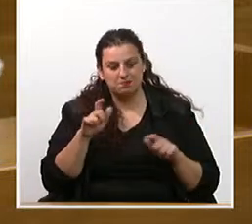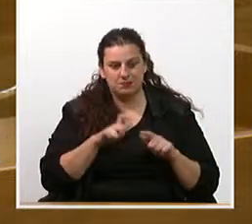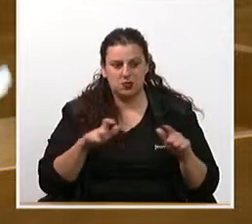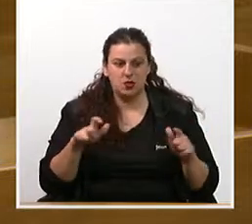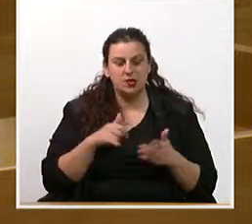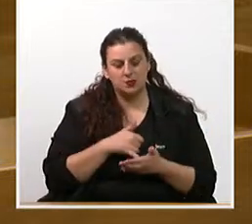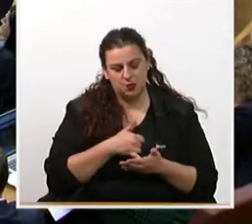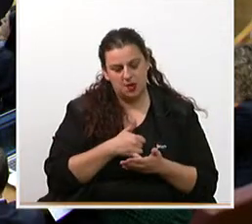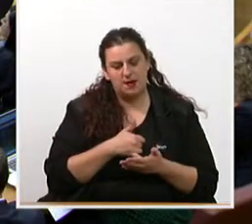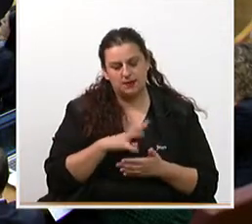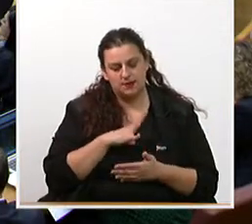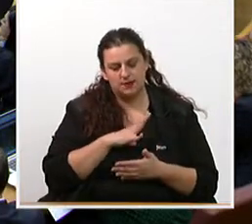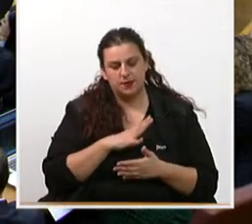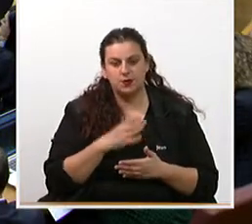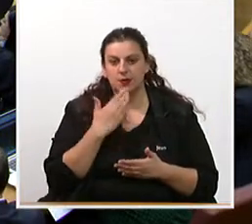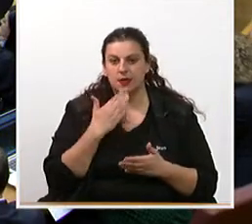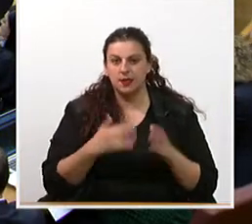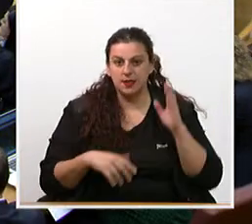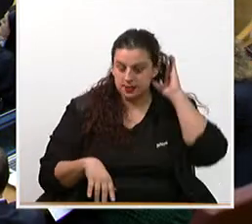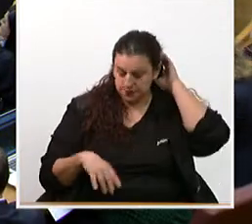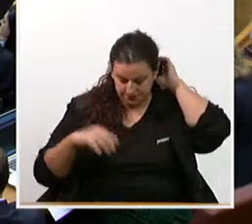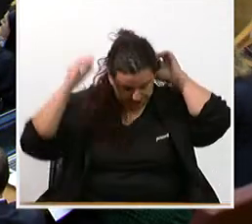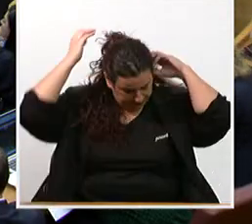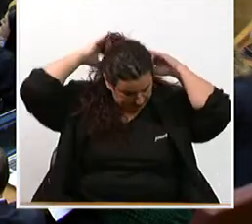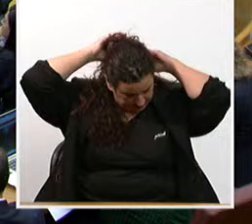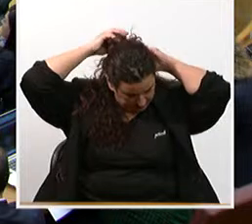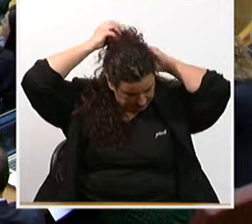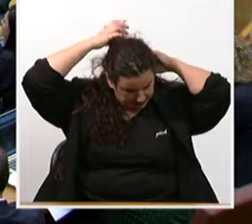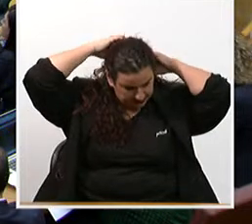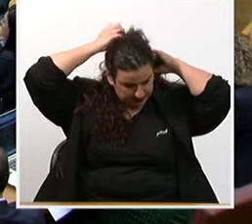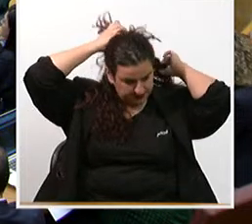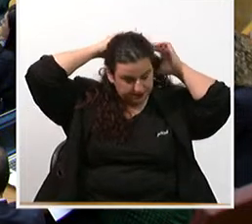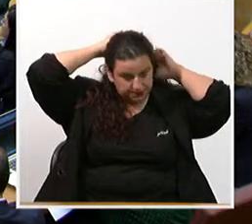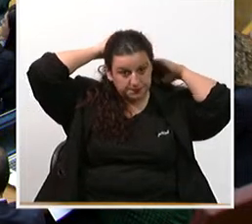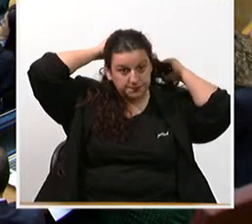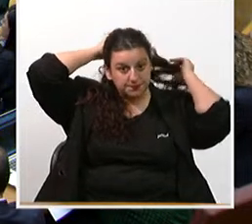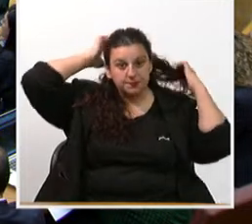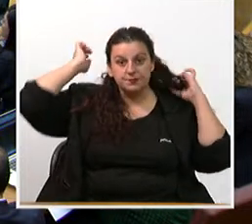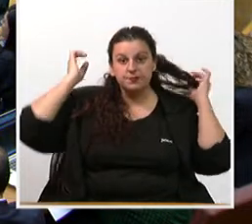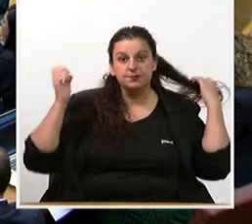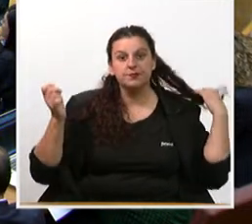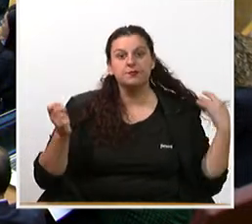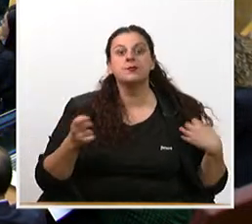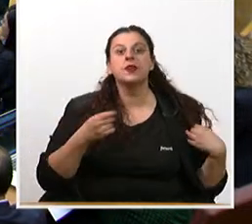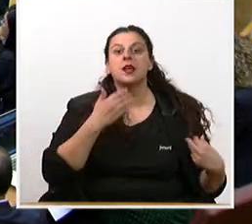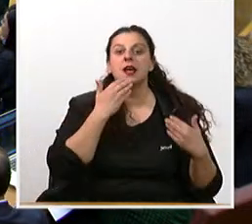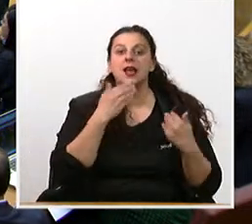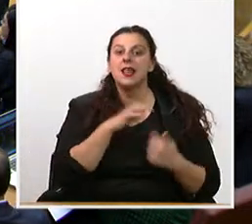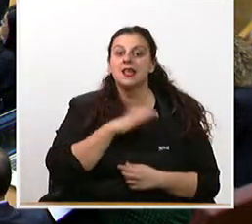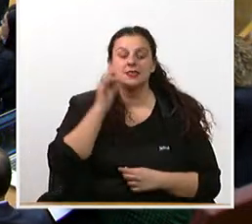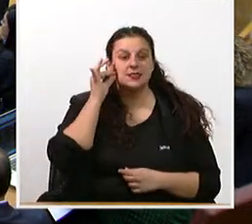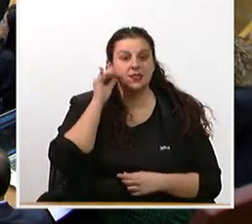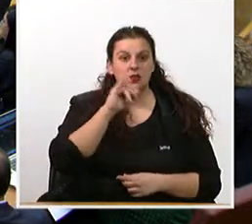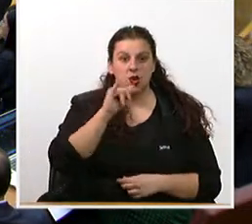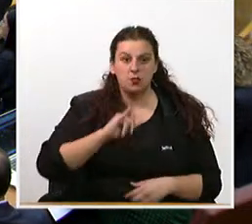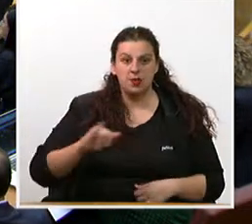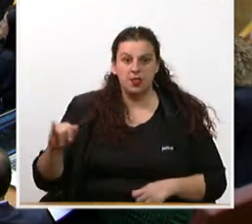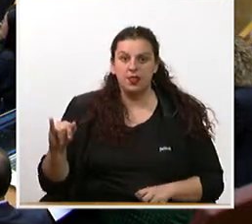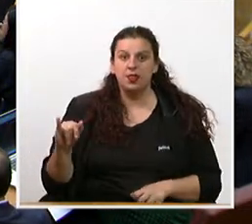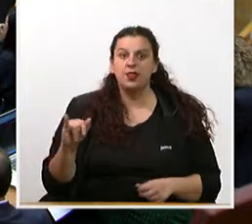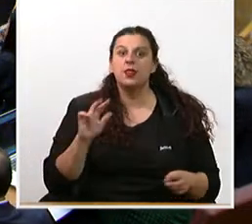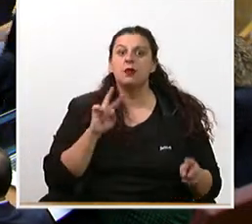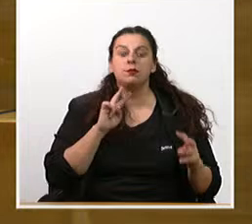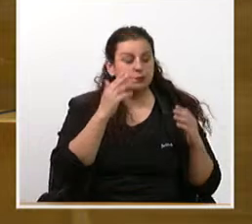Muchas gracias muy bien muchas gracias señora Gómez la